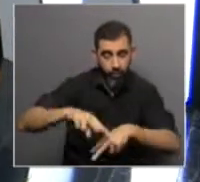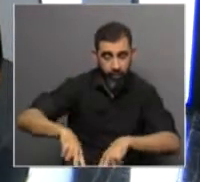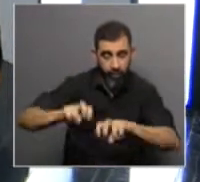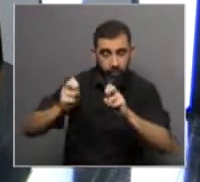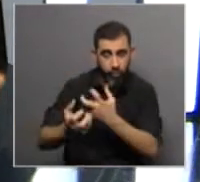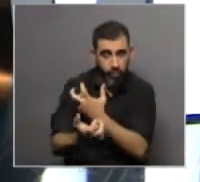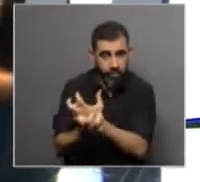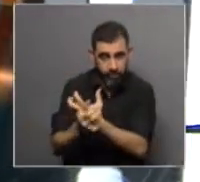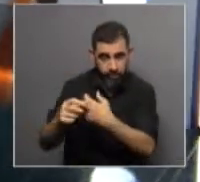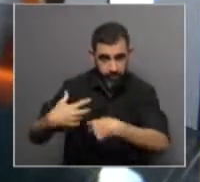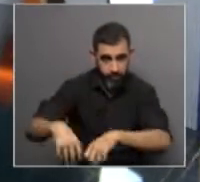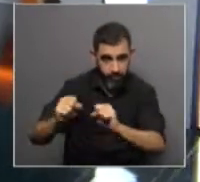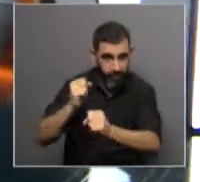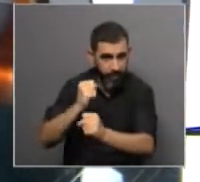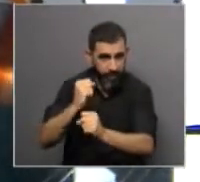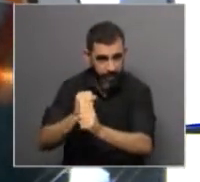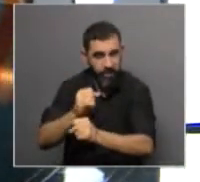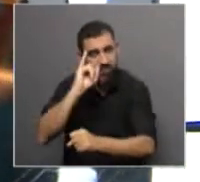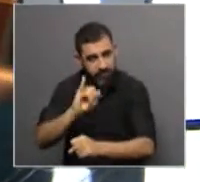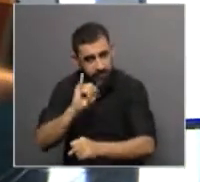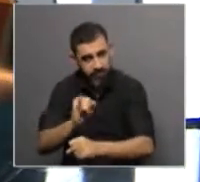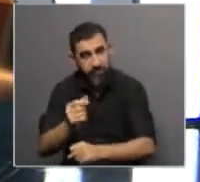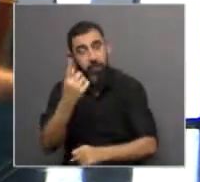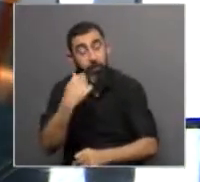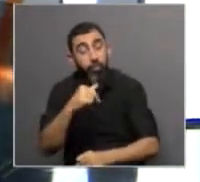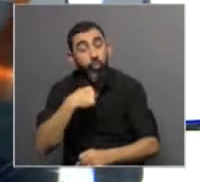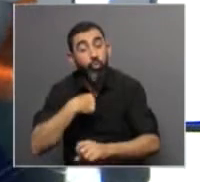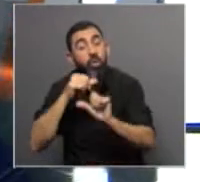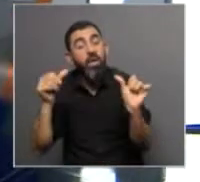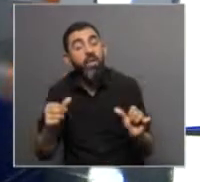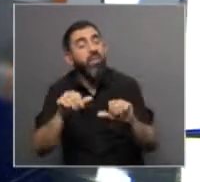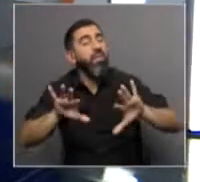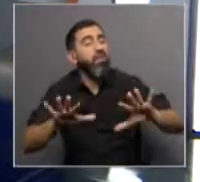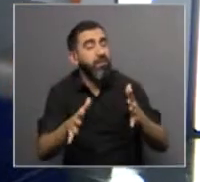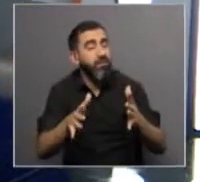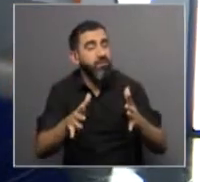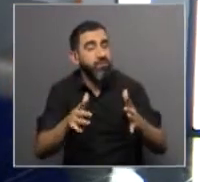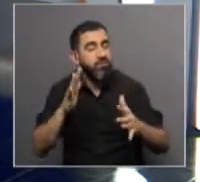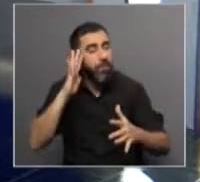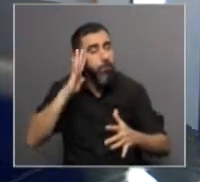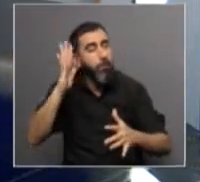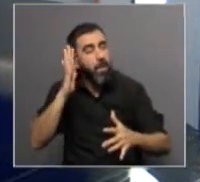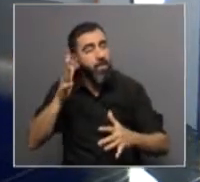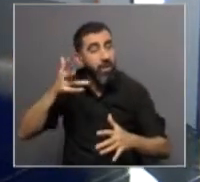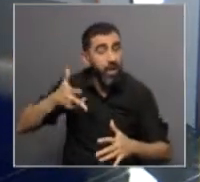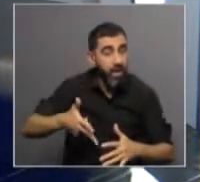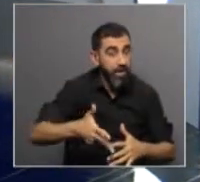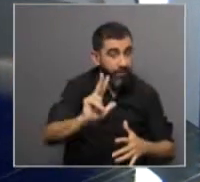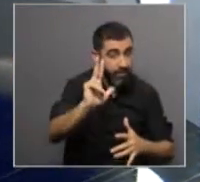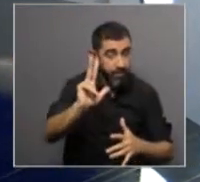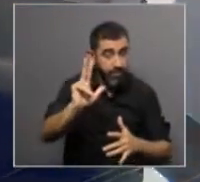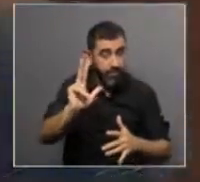paleontólogos proporcionan, lo que hice fue estimar que la fecha de